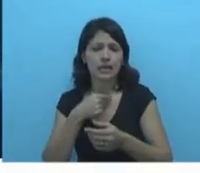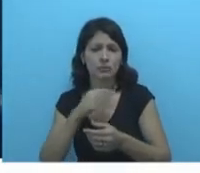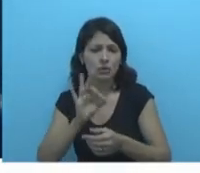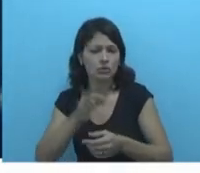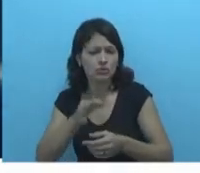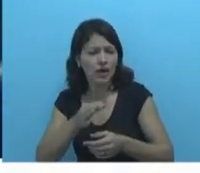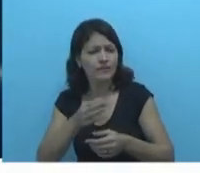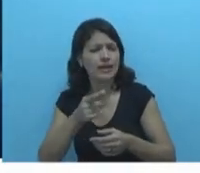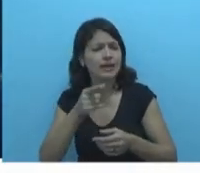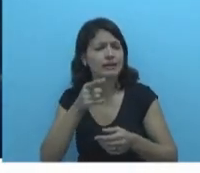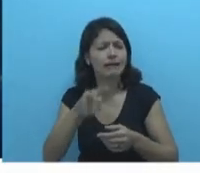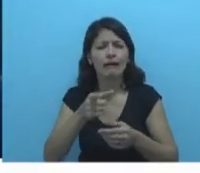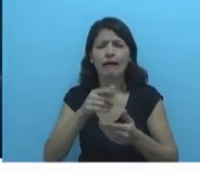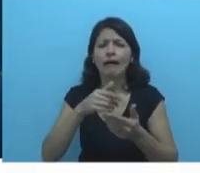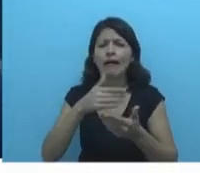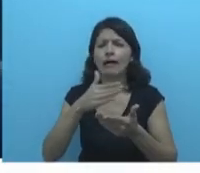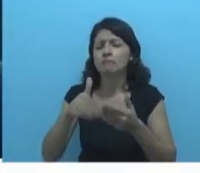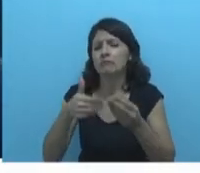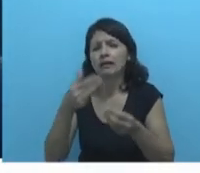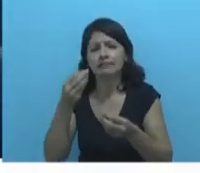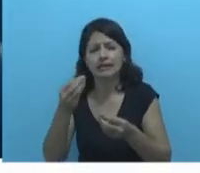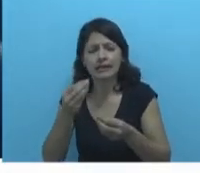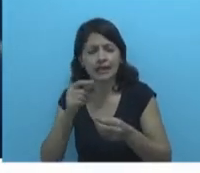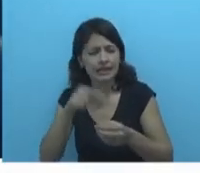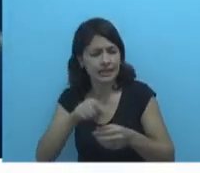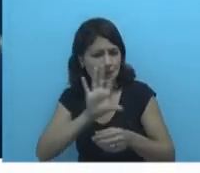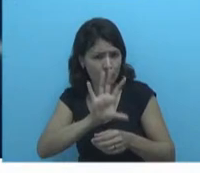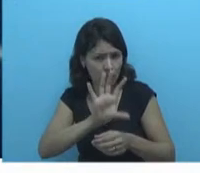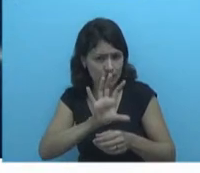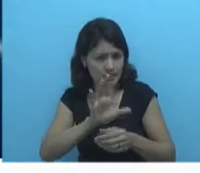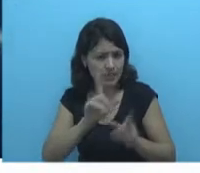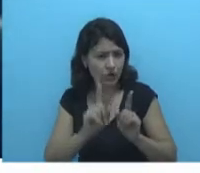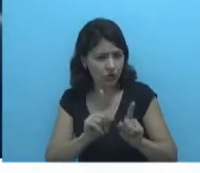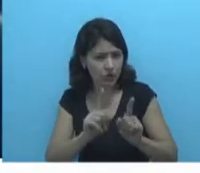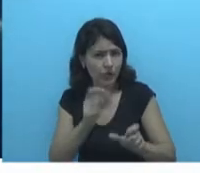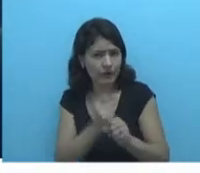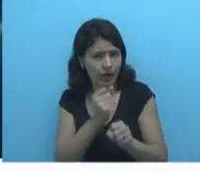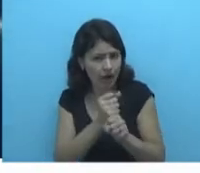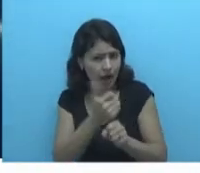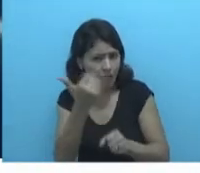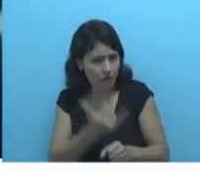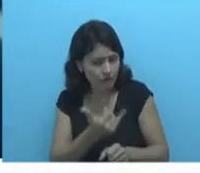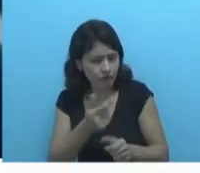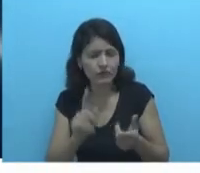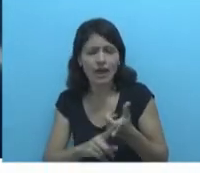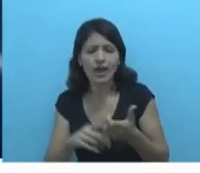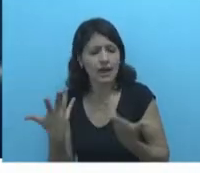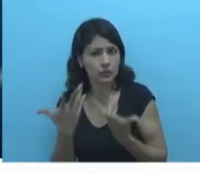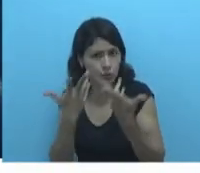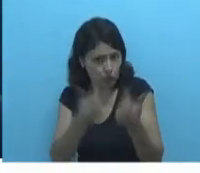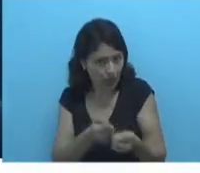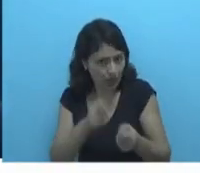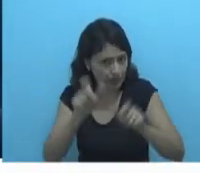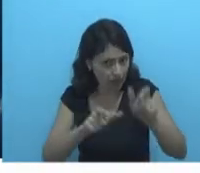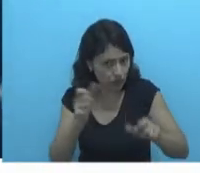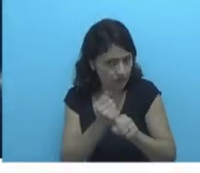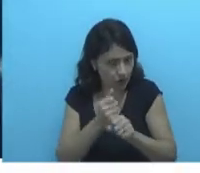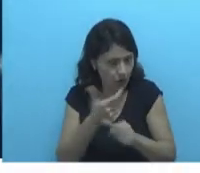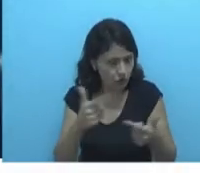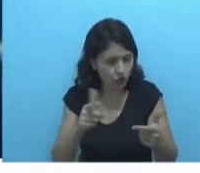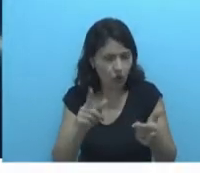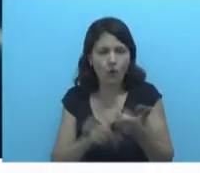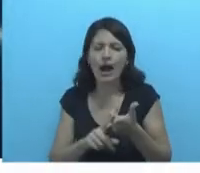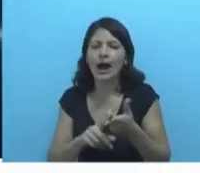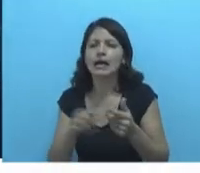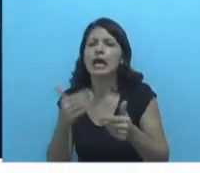tomado medidas para sostener en el territorio provincial el empleo y en caso de que esas medidas hayan sido adoptadas,